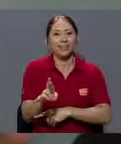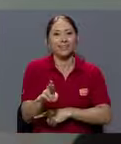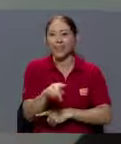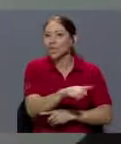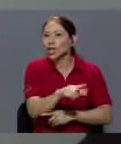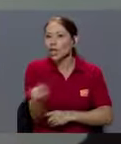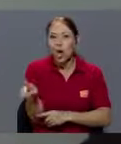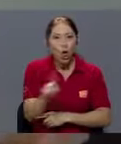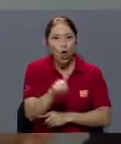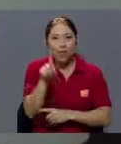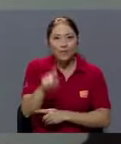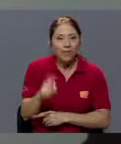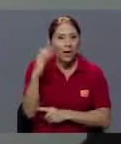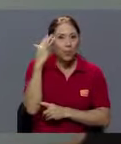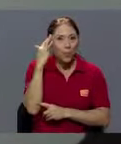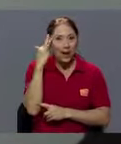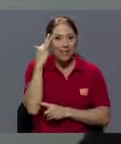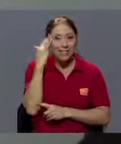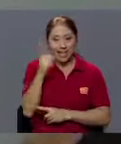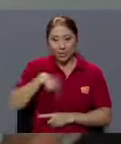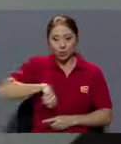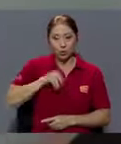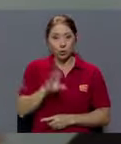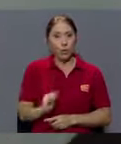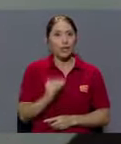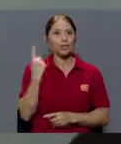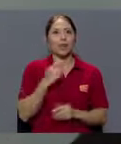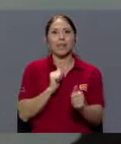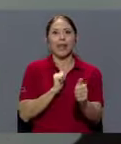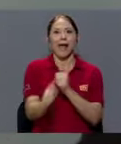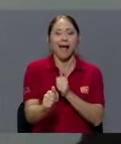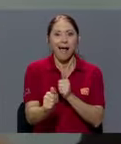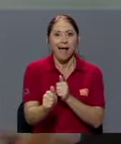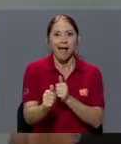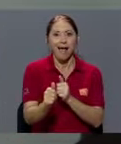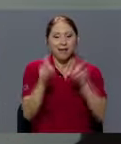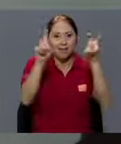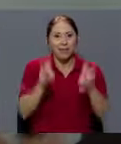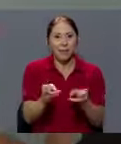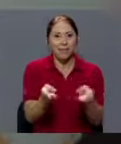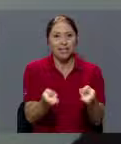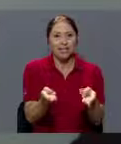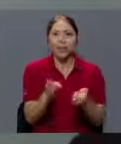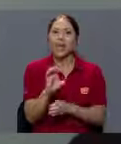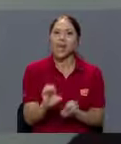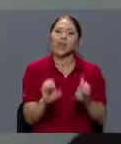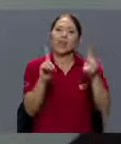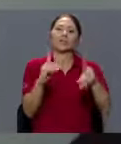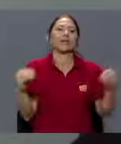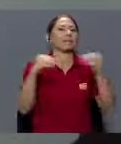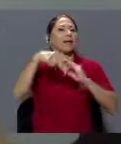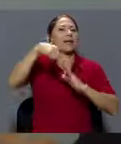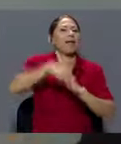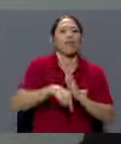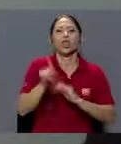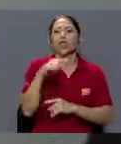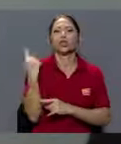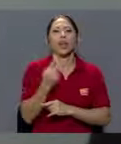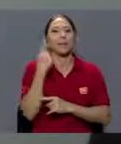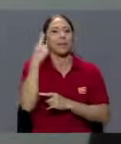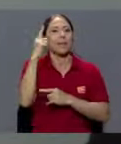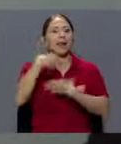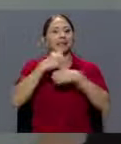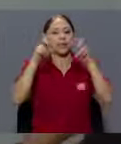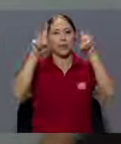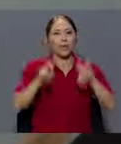debería de preocuparse de que los jóvenes seamos solo capaces de pasar bachillerato. O sea, la educación debe ir más allá, no solo prepararnos para una prueba que